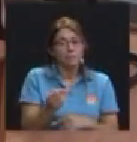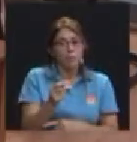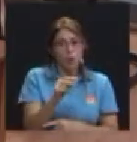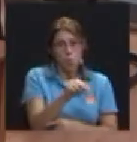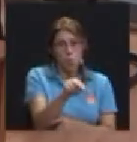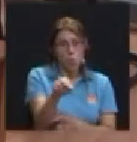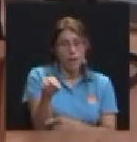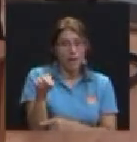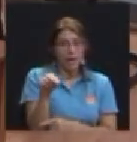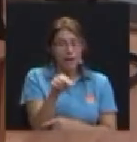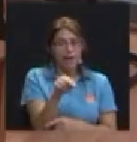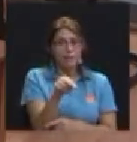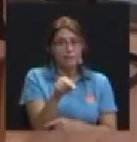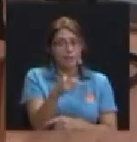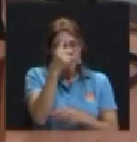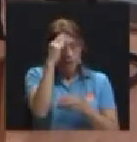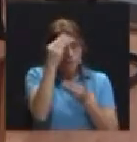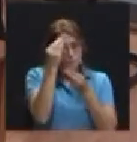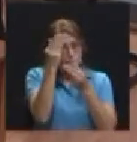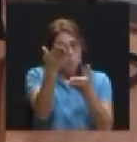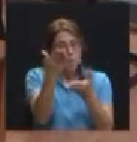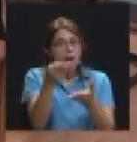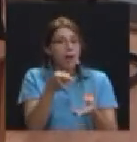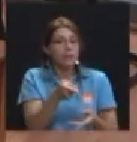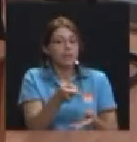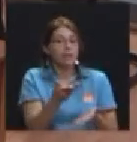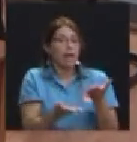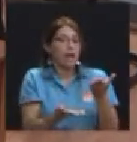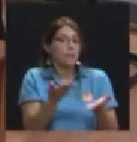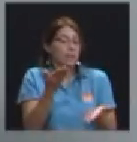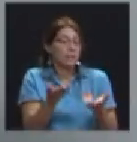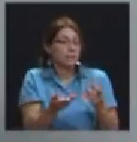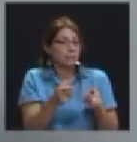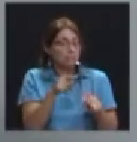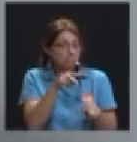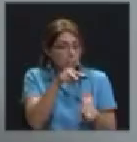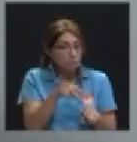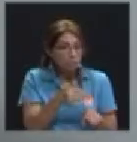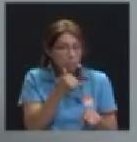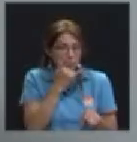comunicaron puede ser que hayan leído mal.